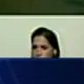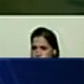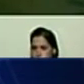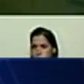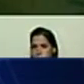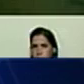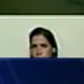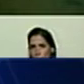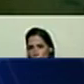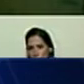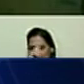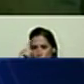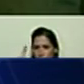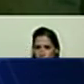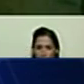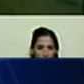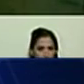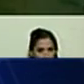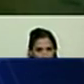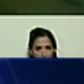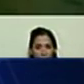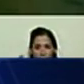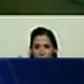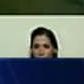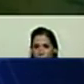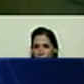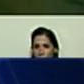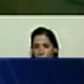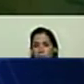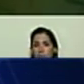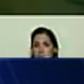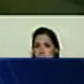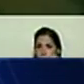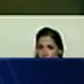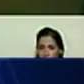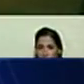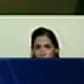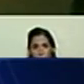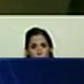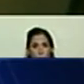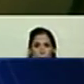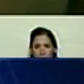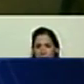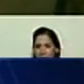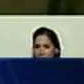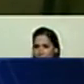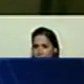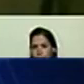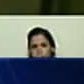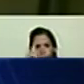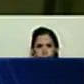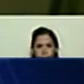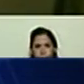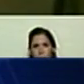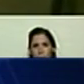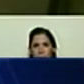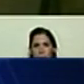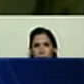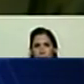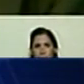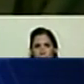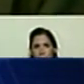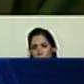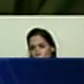del espacio geográfico, ejerciendo los derechos de soberanía plena y jurisdicción exclusiva sobre